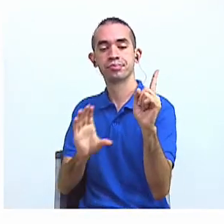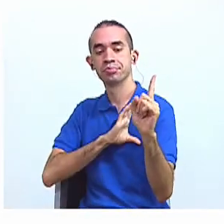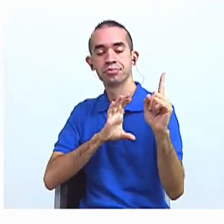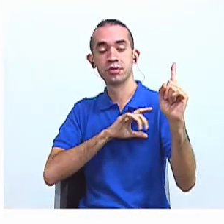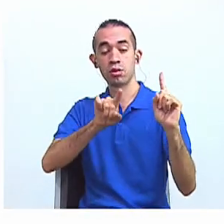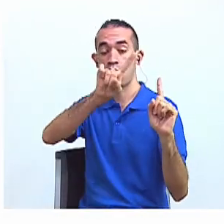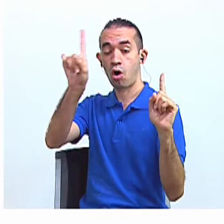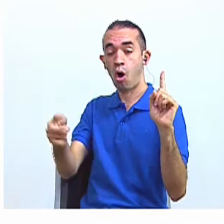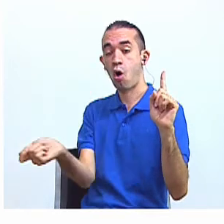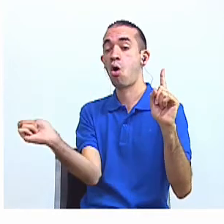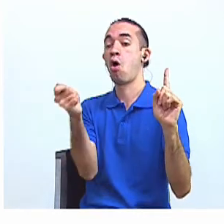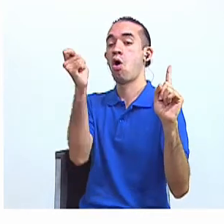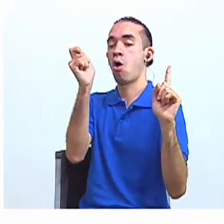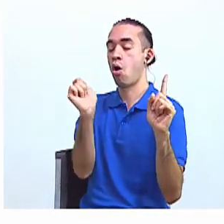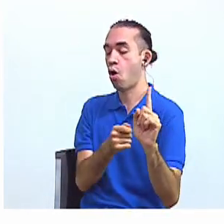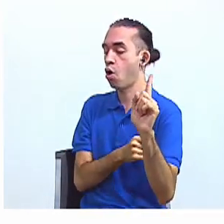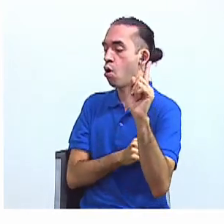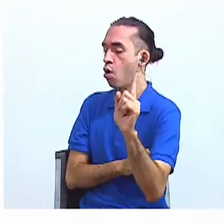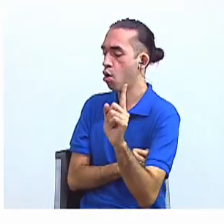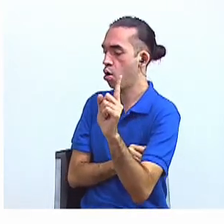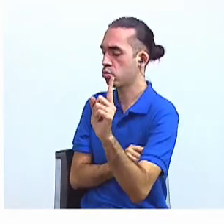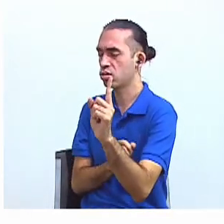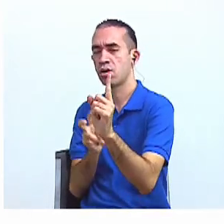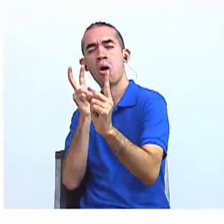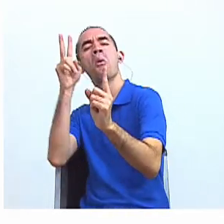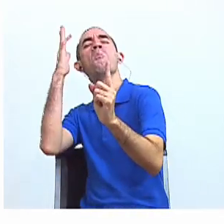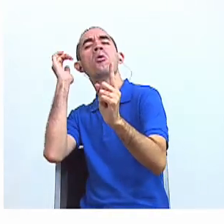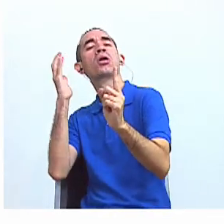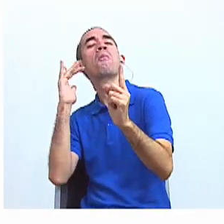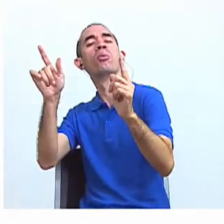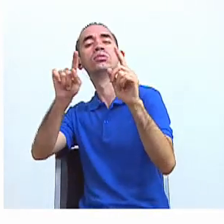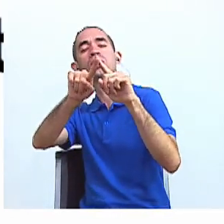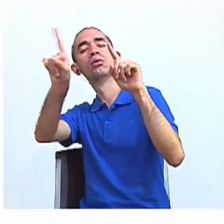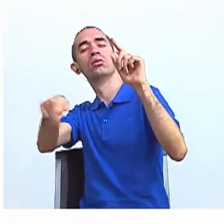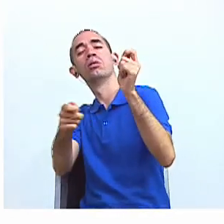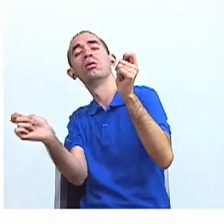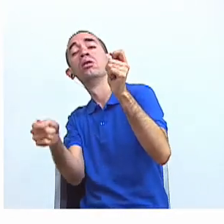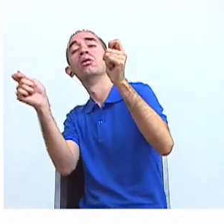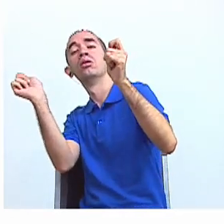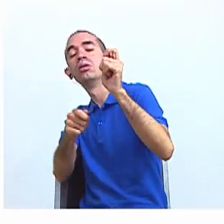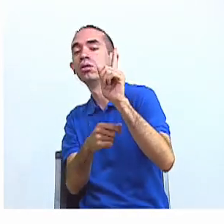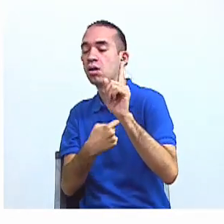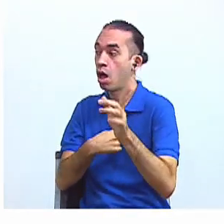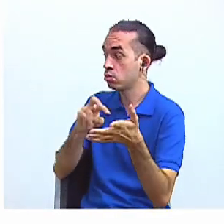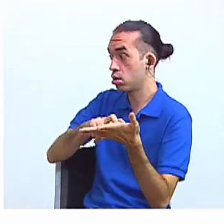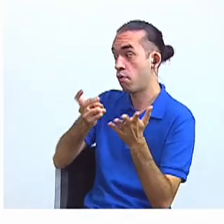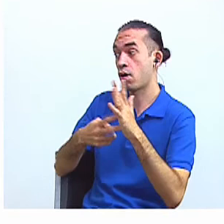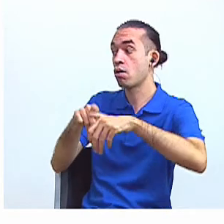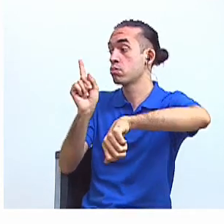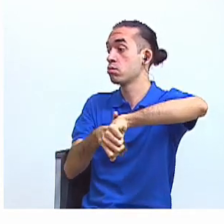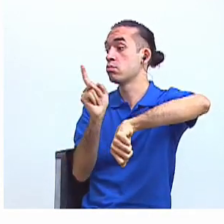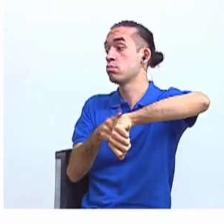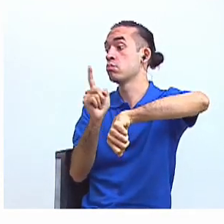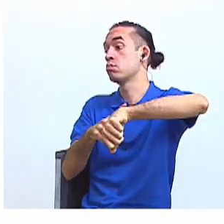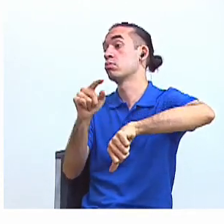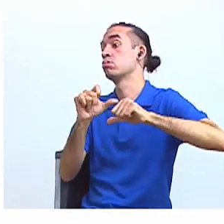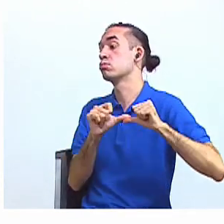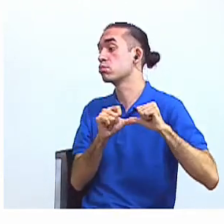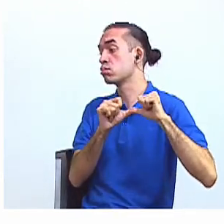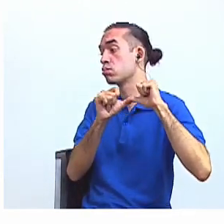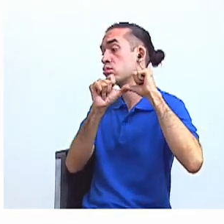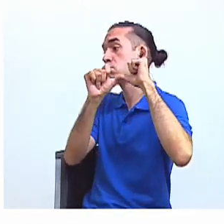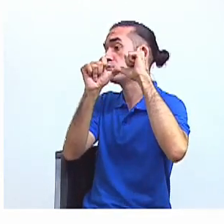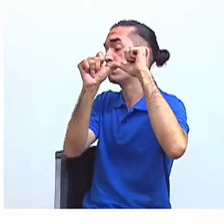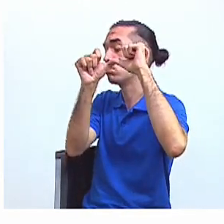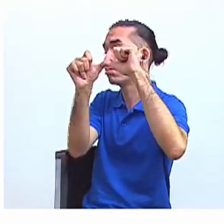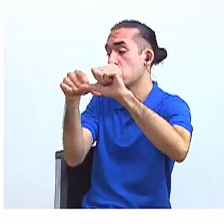y le pregunta: ¿Por qué tocas el gongo? Es para decirle a todos que el tiempo no espera,